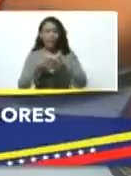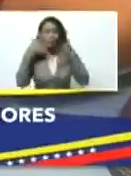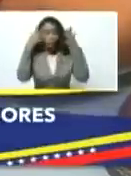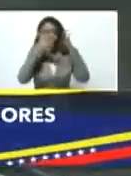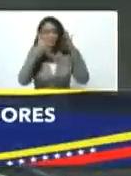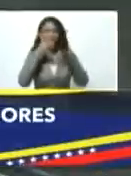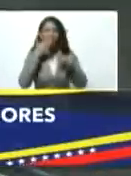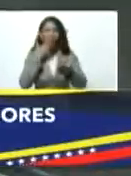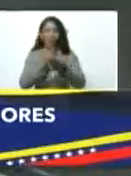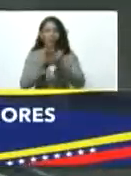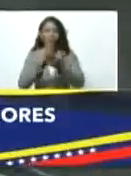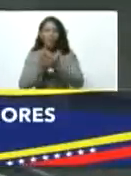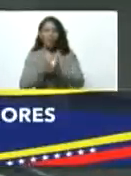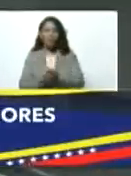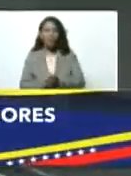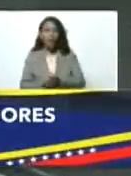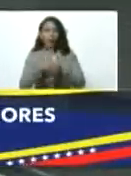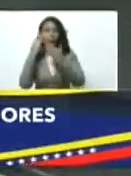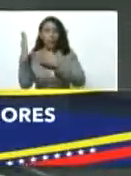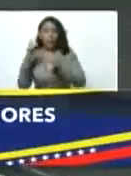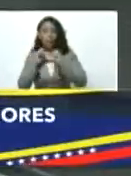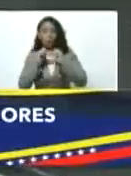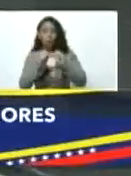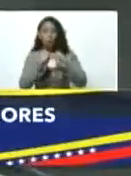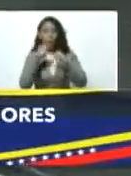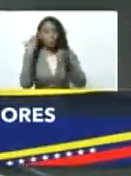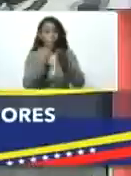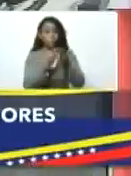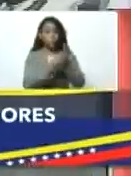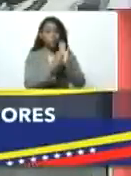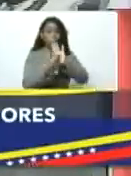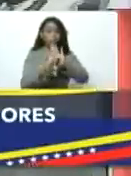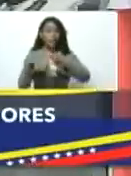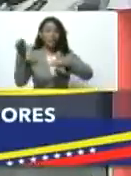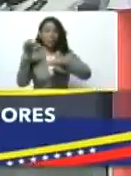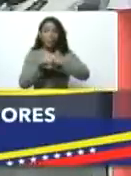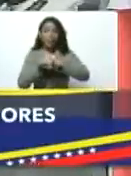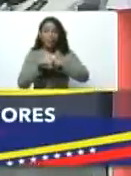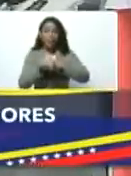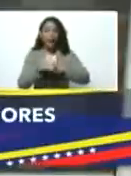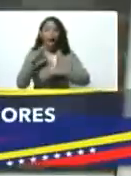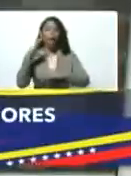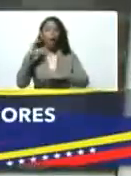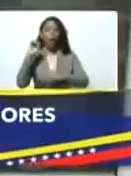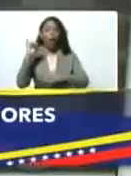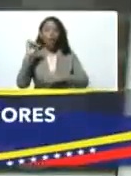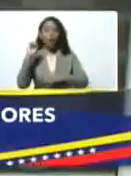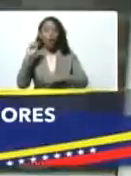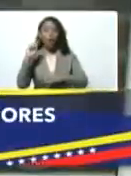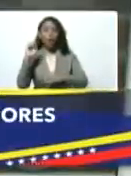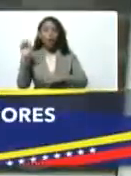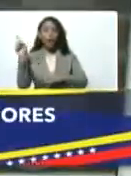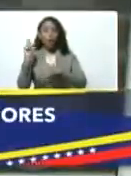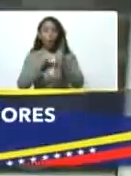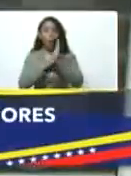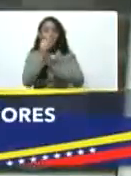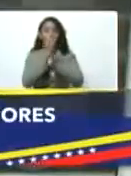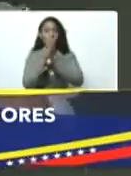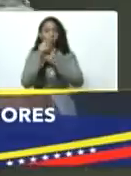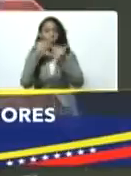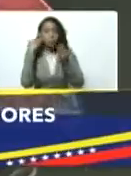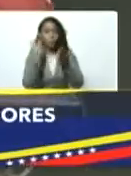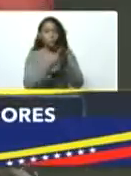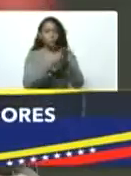Gracias. Bueno, así seguimos con esta alegría mostrando, aquí está Zapatería Coyote también. Son parte de los emprendimientos, una muestra. Esto se